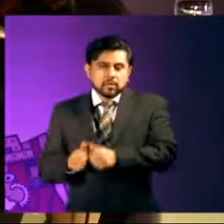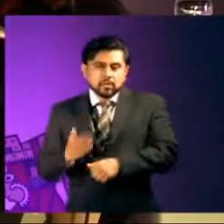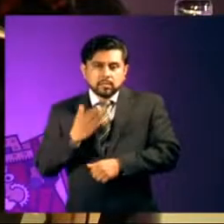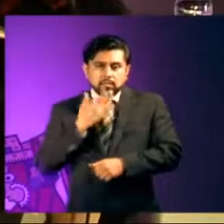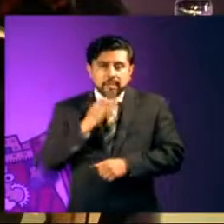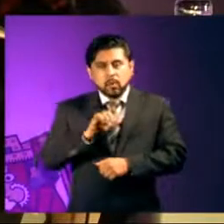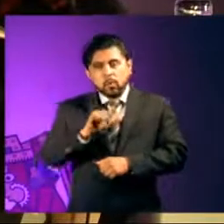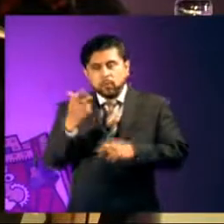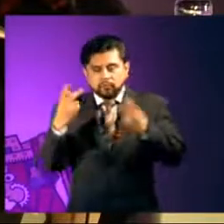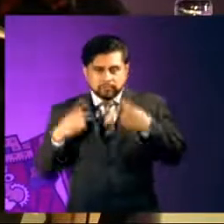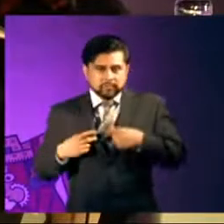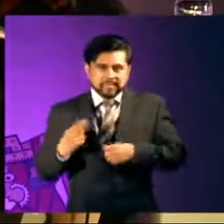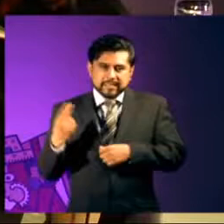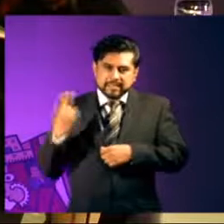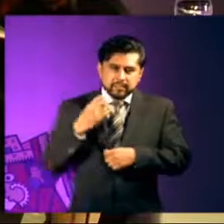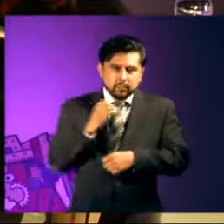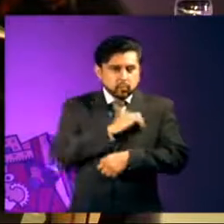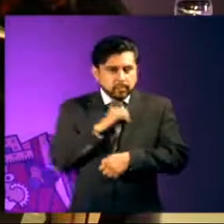obligado